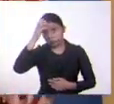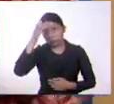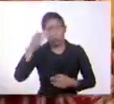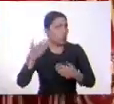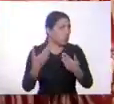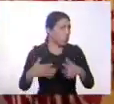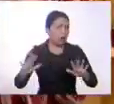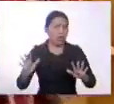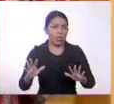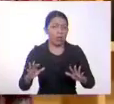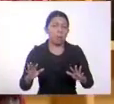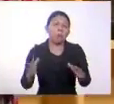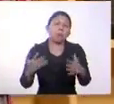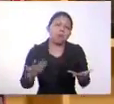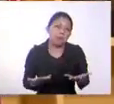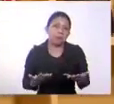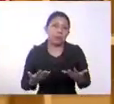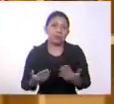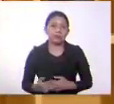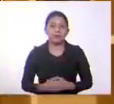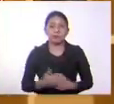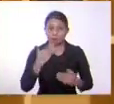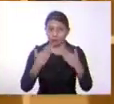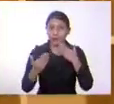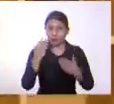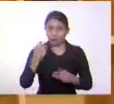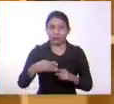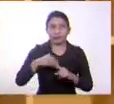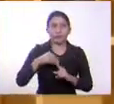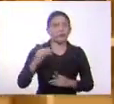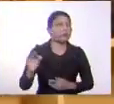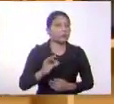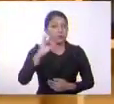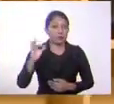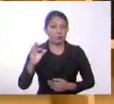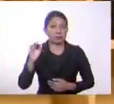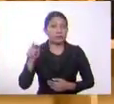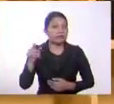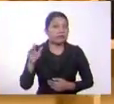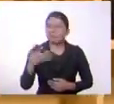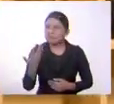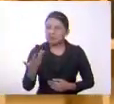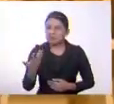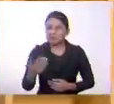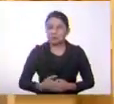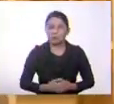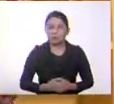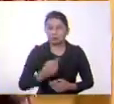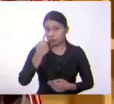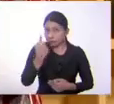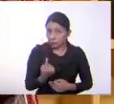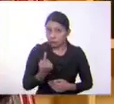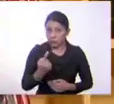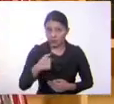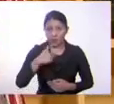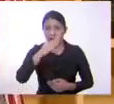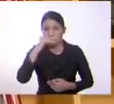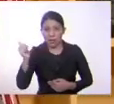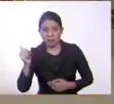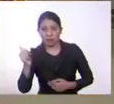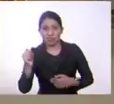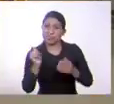tipos, porque, como lo mencionaba la especialista, la calidad de refugiado puede ser cuando en un país hay un